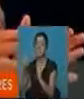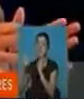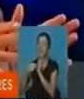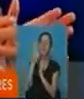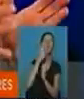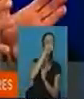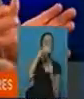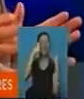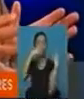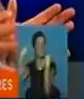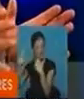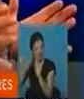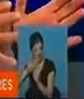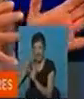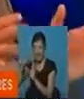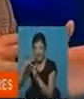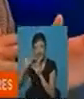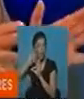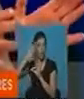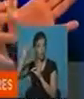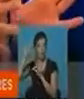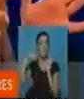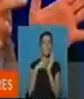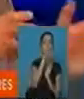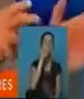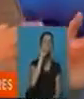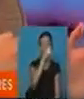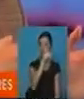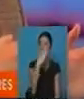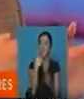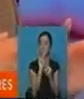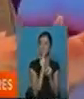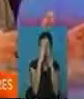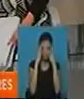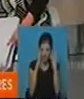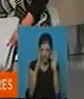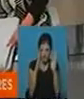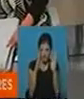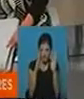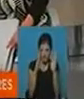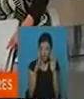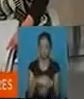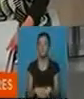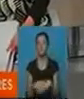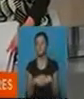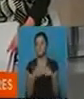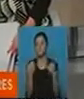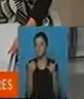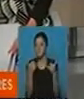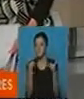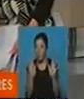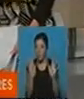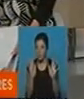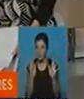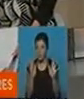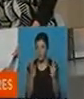otro caso, es un caso mucho más individual, menos ideológico en ese sentido, y probablemente producto de una